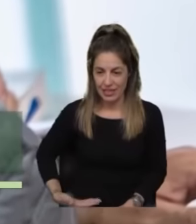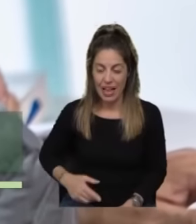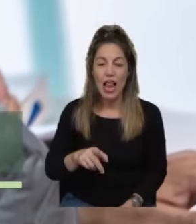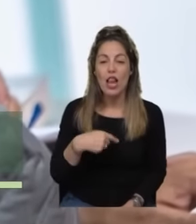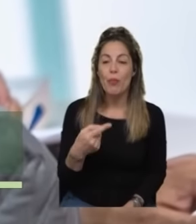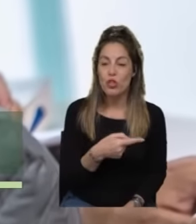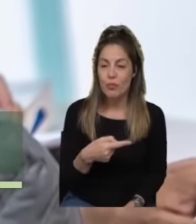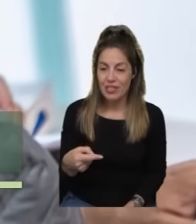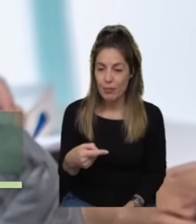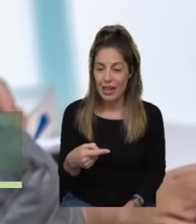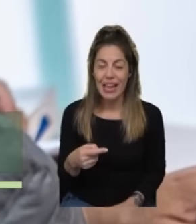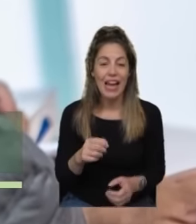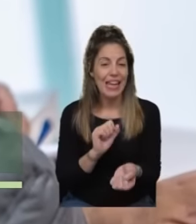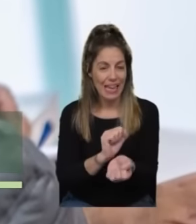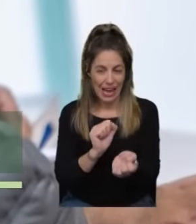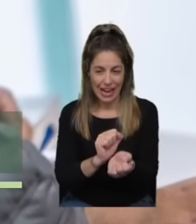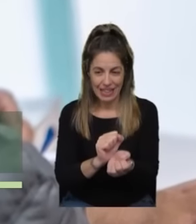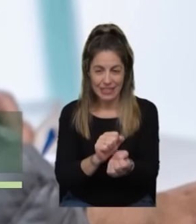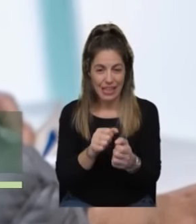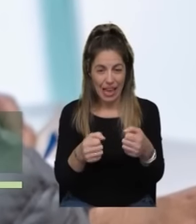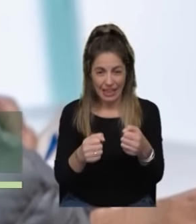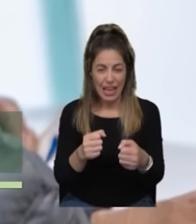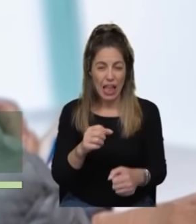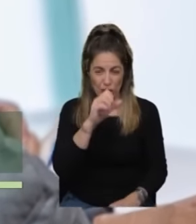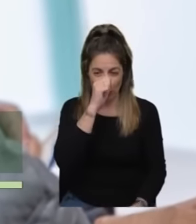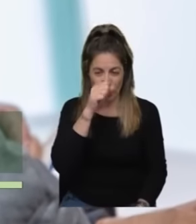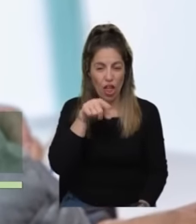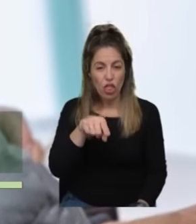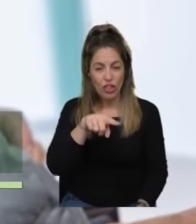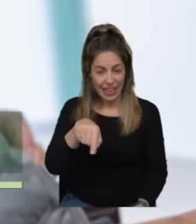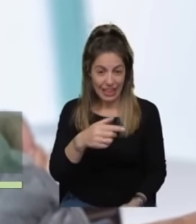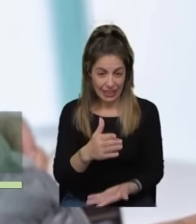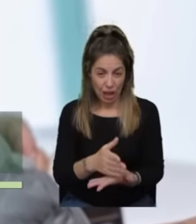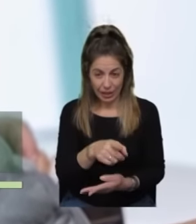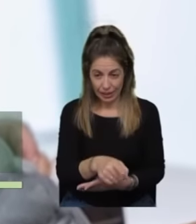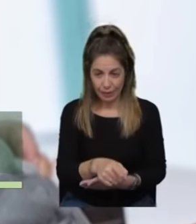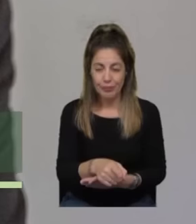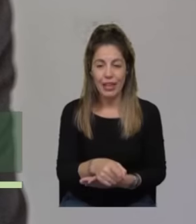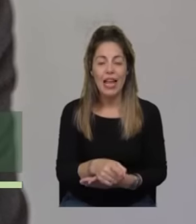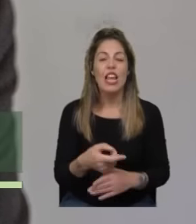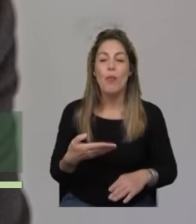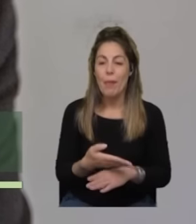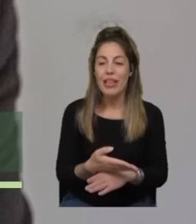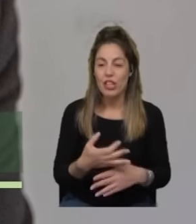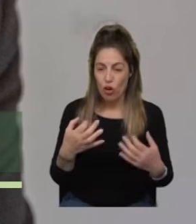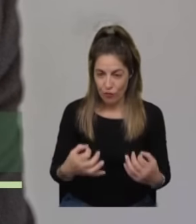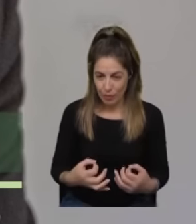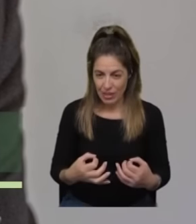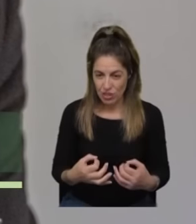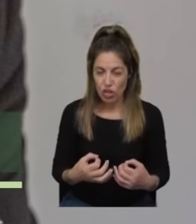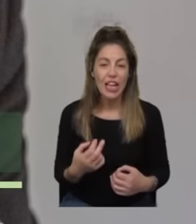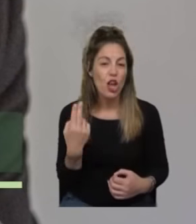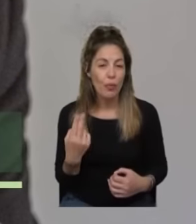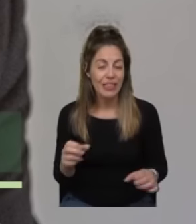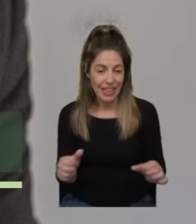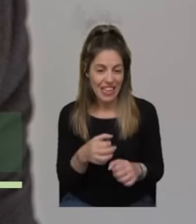próxima semana en la cárcel de Florida, donde ustedes saben cumple condena. En esta instancia le pedirá confirmación de que lo habilita a